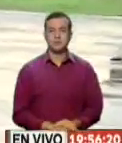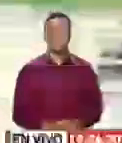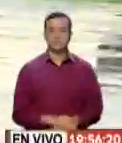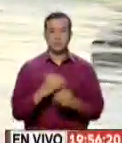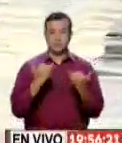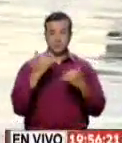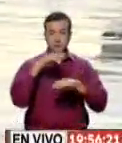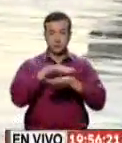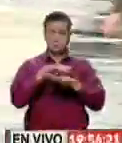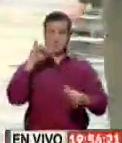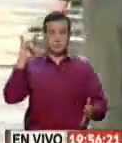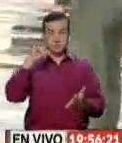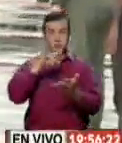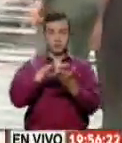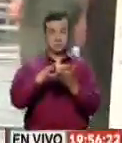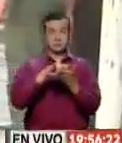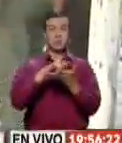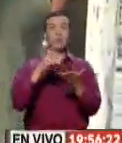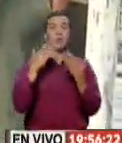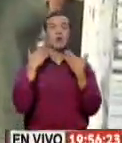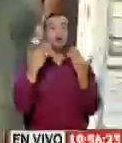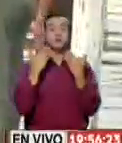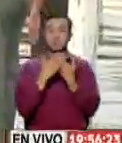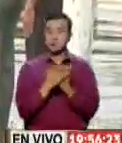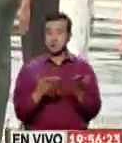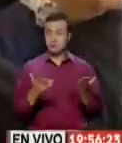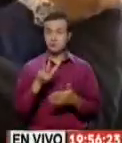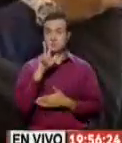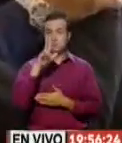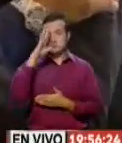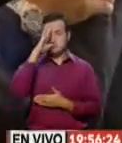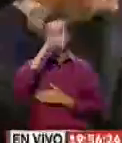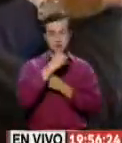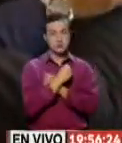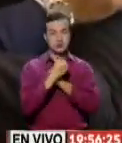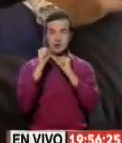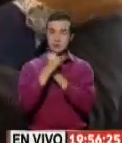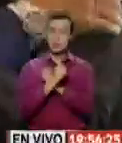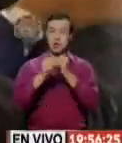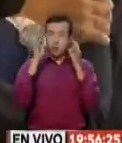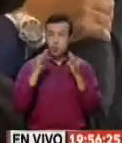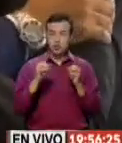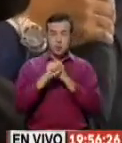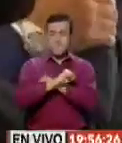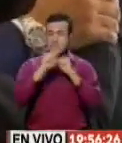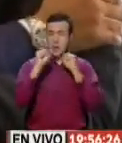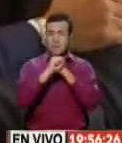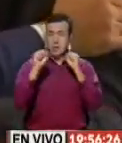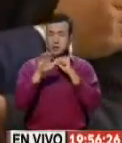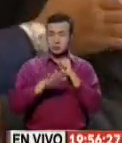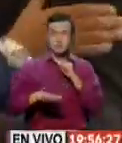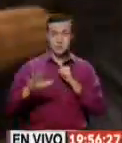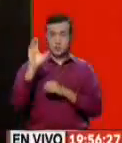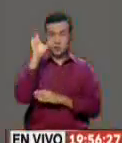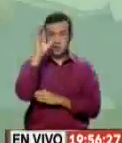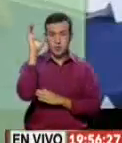Esta tarde arribaron a la base aérea Simón Bolívar de Guayaquil 3 cadetes sobrevivientes del atentado terrorista de la capital